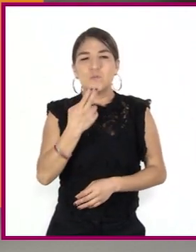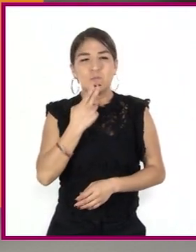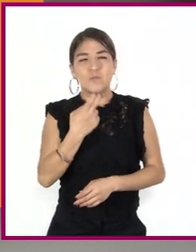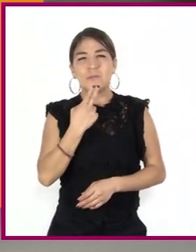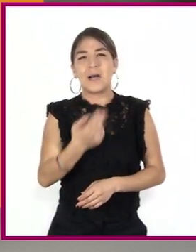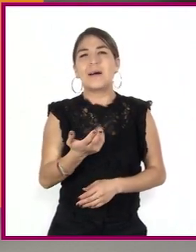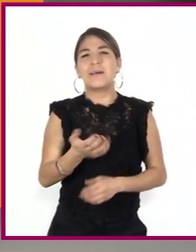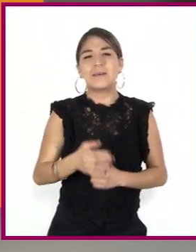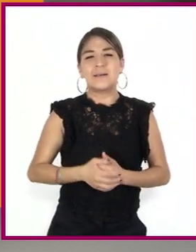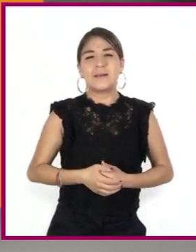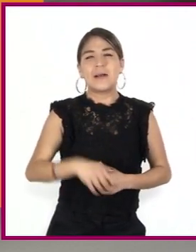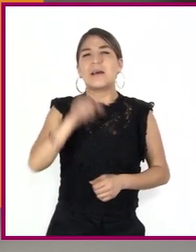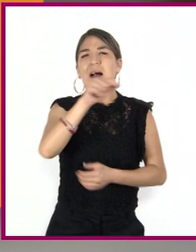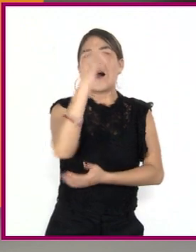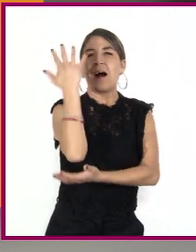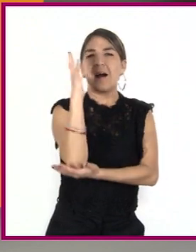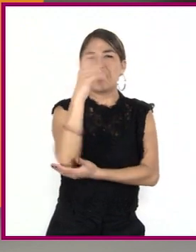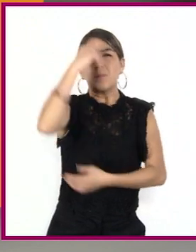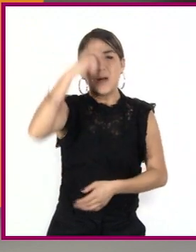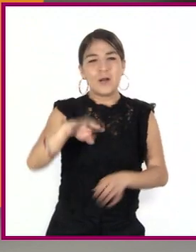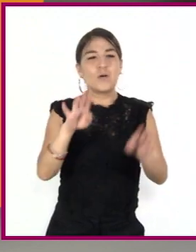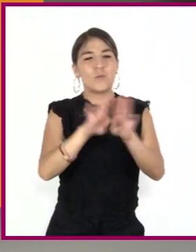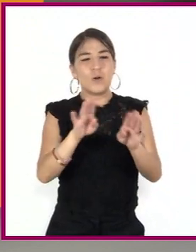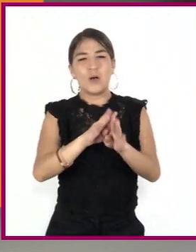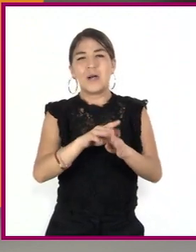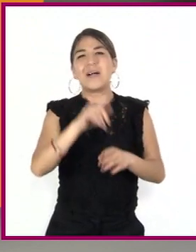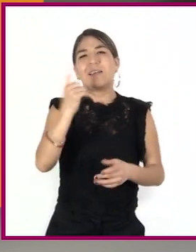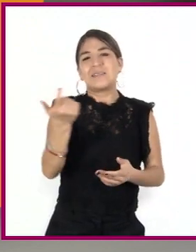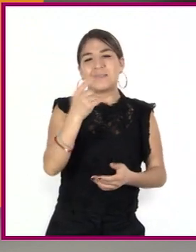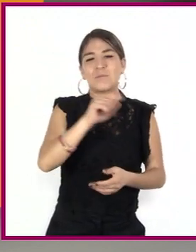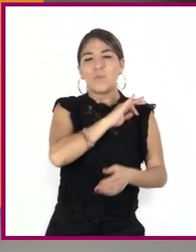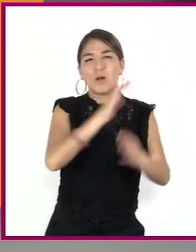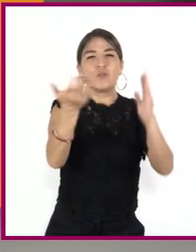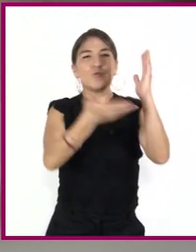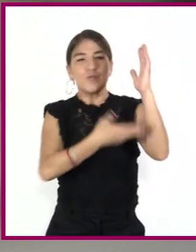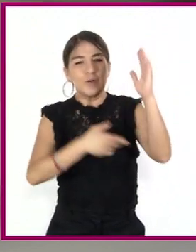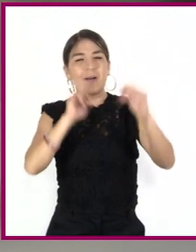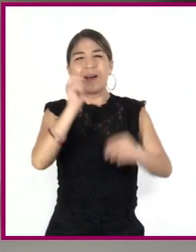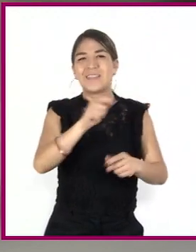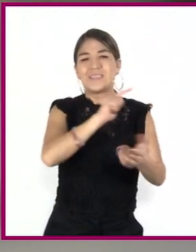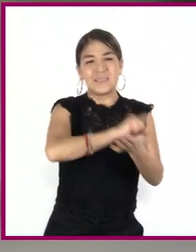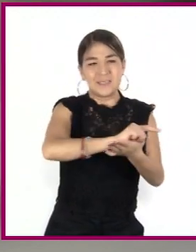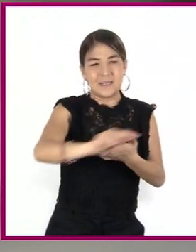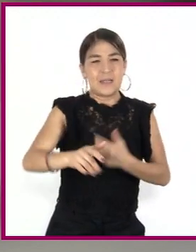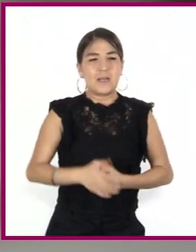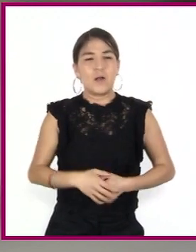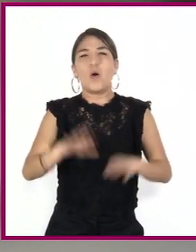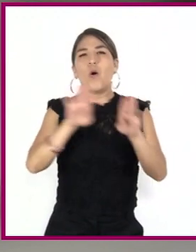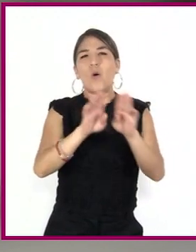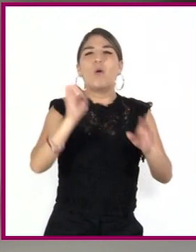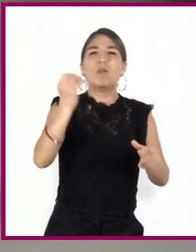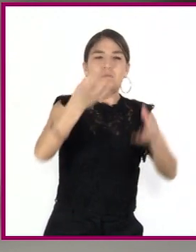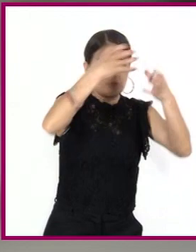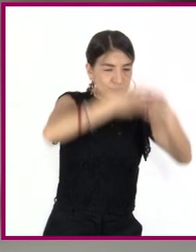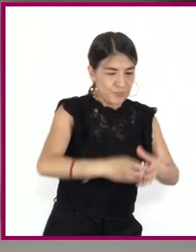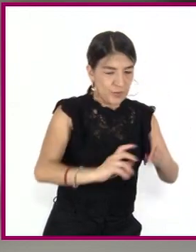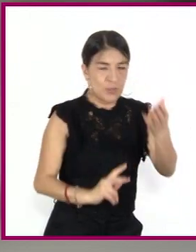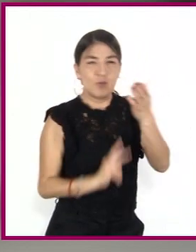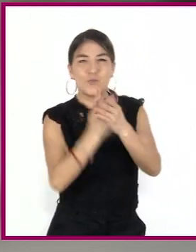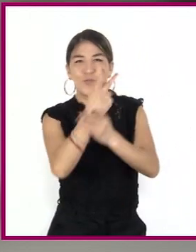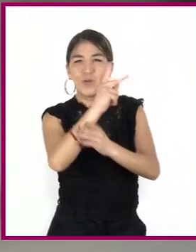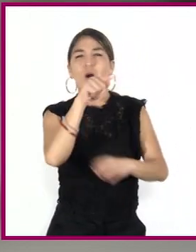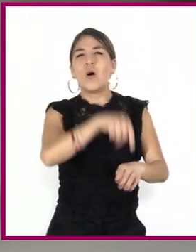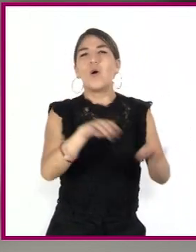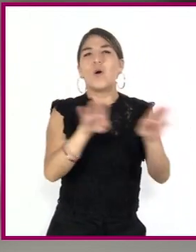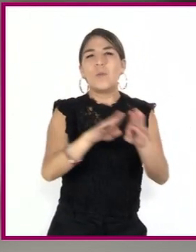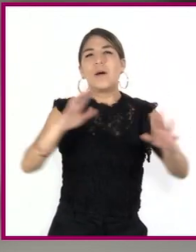y la especie de árboles para reforestar, eligiendo especies adaptables al lugar. O elegir un día y hora para invitar a